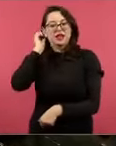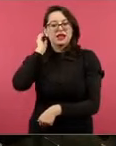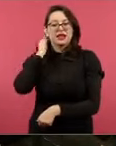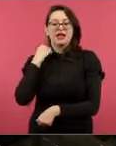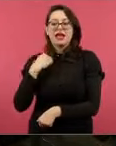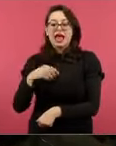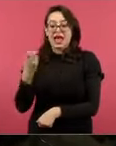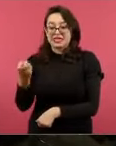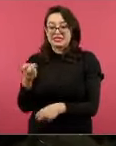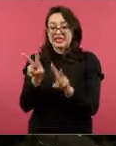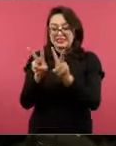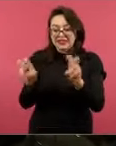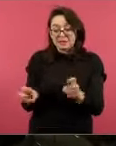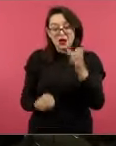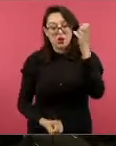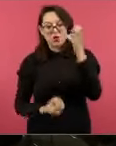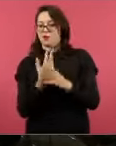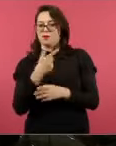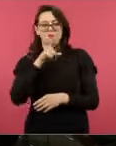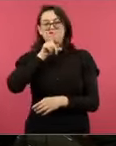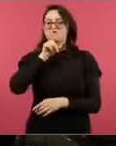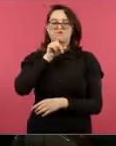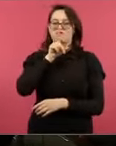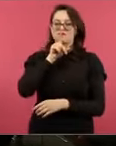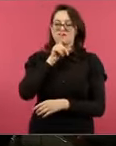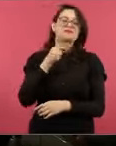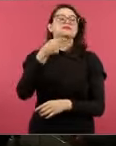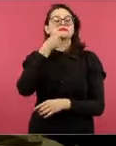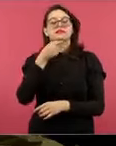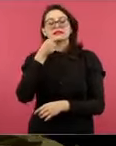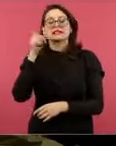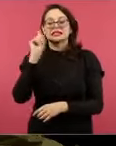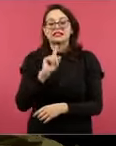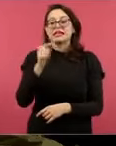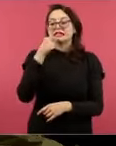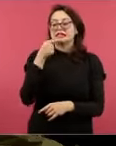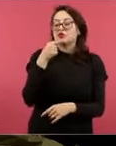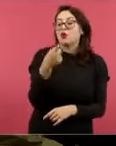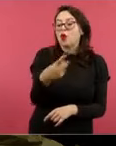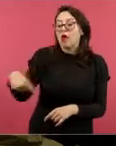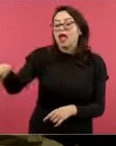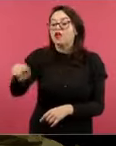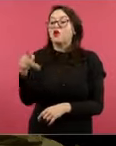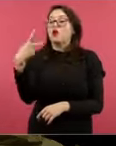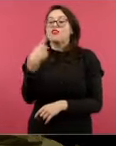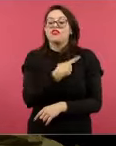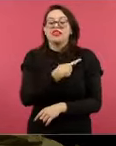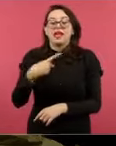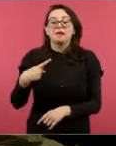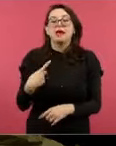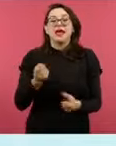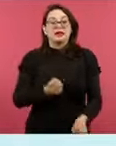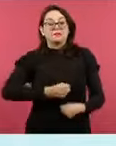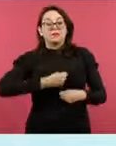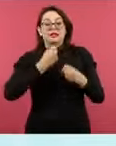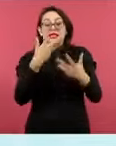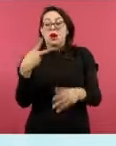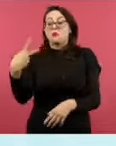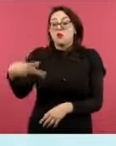nuevo. Nuestros niños van a escribir una afirmación de cómo han vivido en la naturaleza, en su convivencia con los seres vivos,